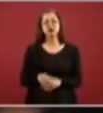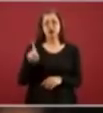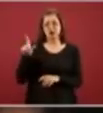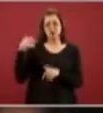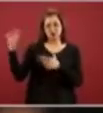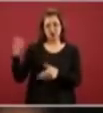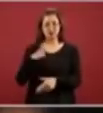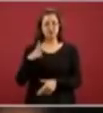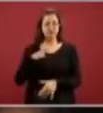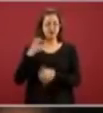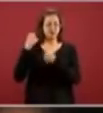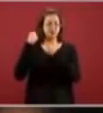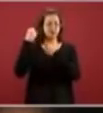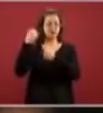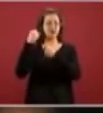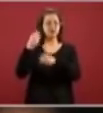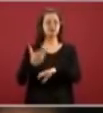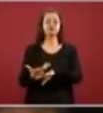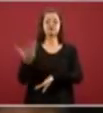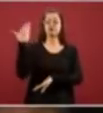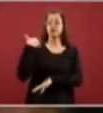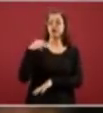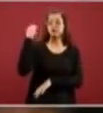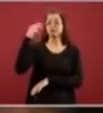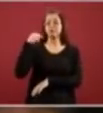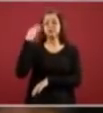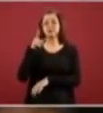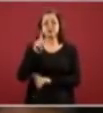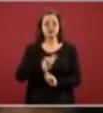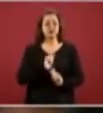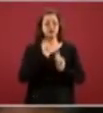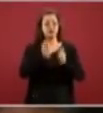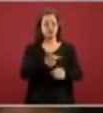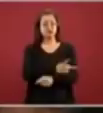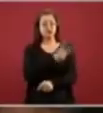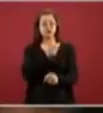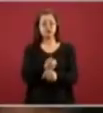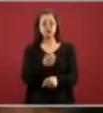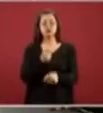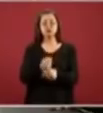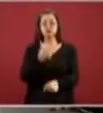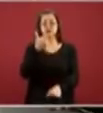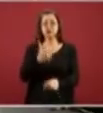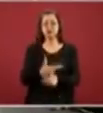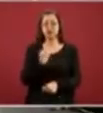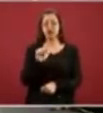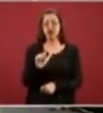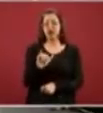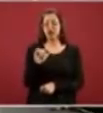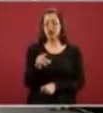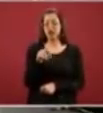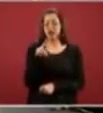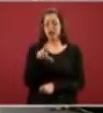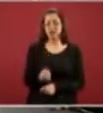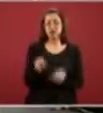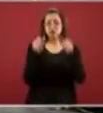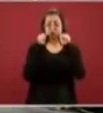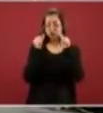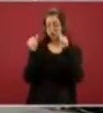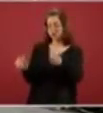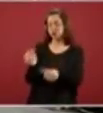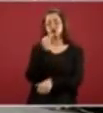le encomendó a Alejandro Encinas, el secretario de Derechos Humanos, que los atendiera. Hasta este momento no los ha